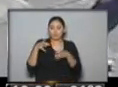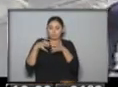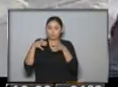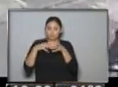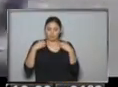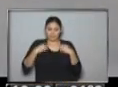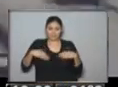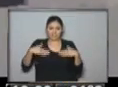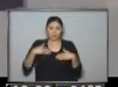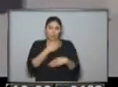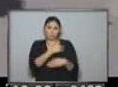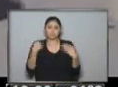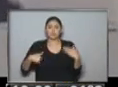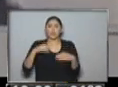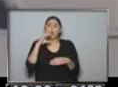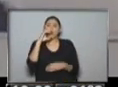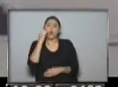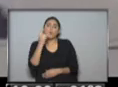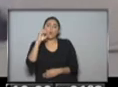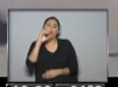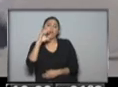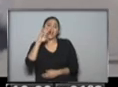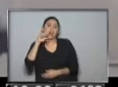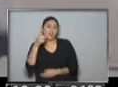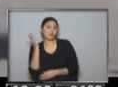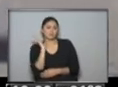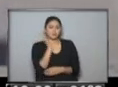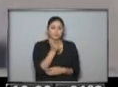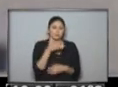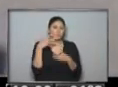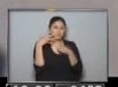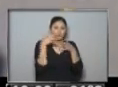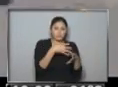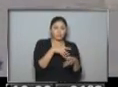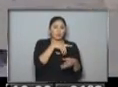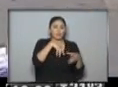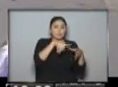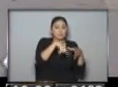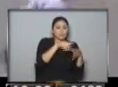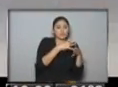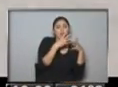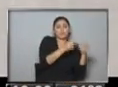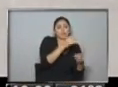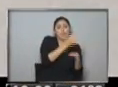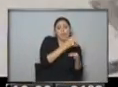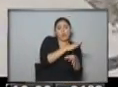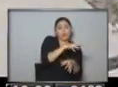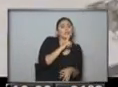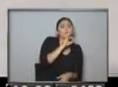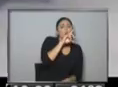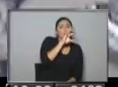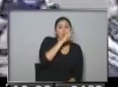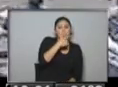UOCRA golpeó ferozmente al grupo de la Cámpora que brindaba ayuda a una escuela de Tolosa a los damnificados por el